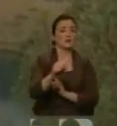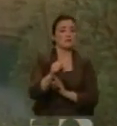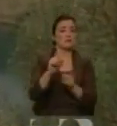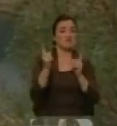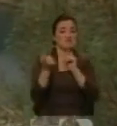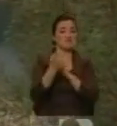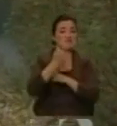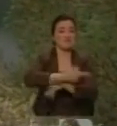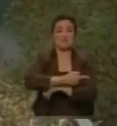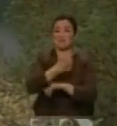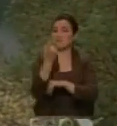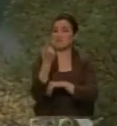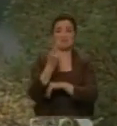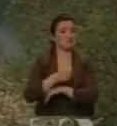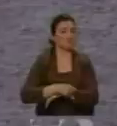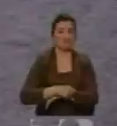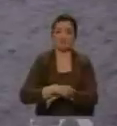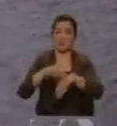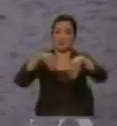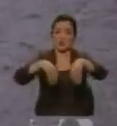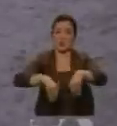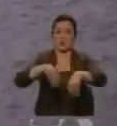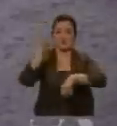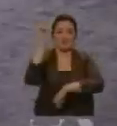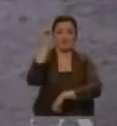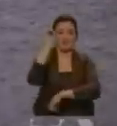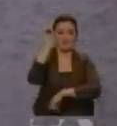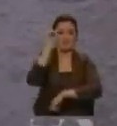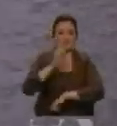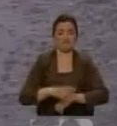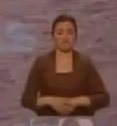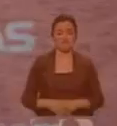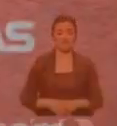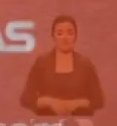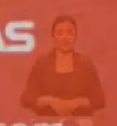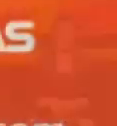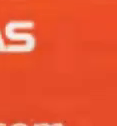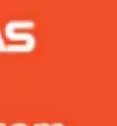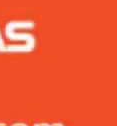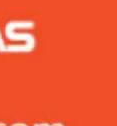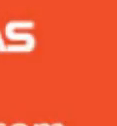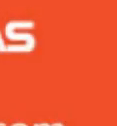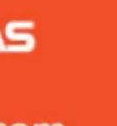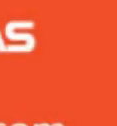que no variará en los próximos días, pues la probabilidad de lluvias en la capital es muy baja.